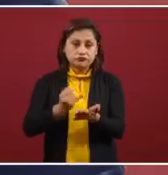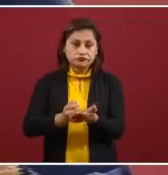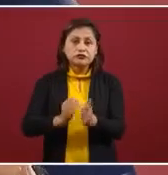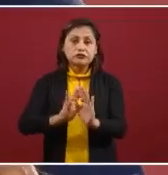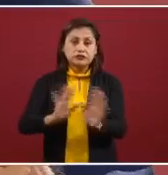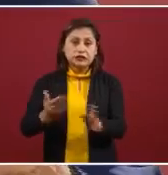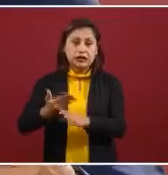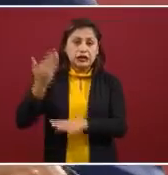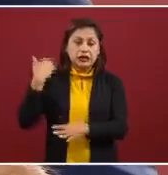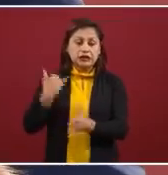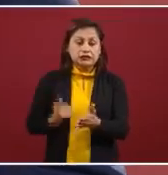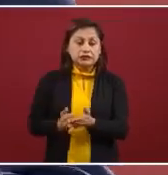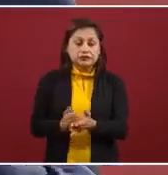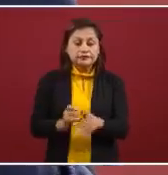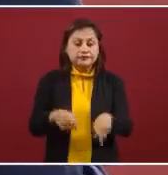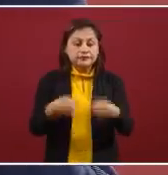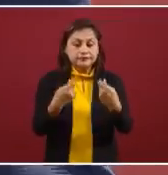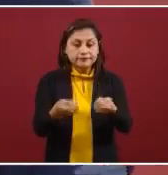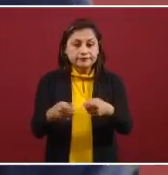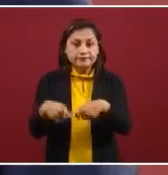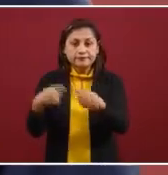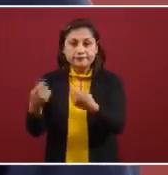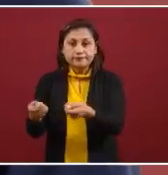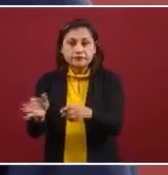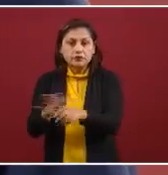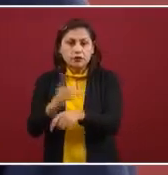porque era la inercia,